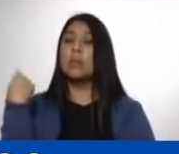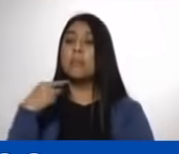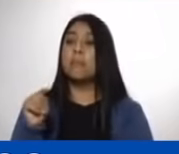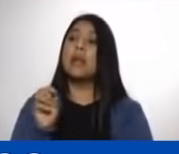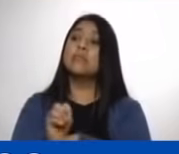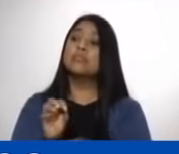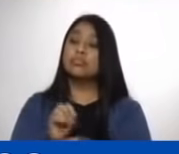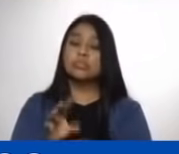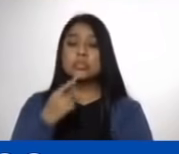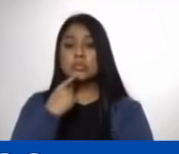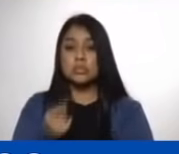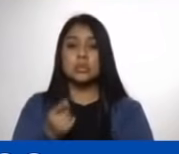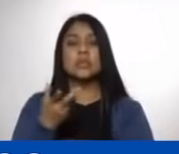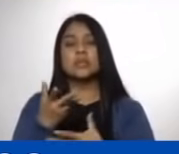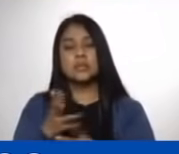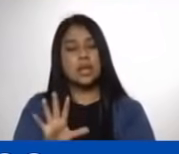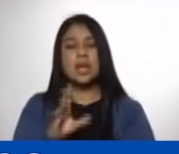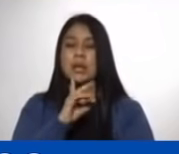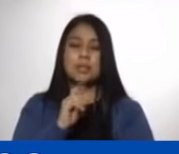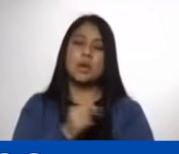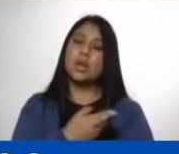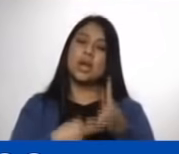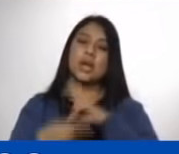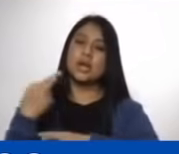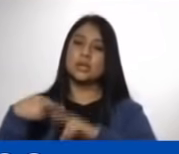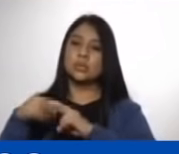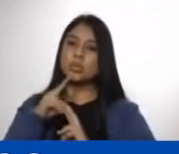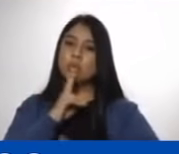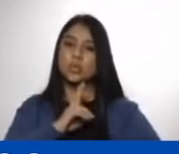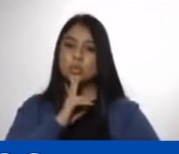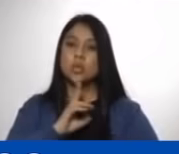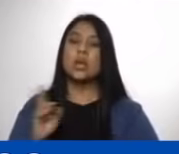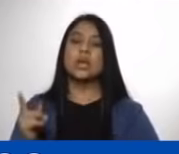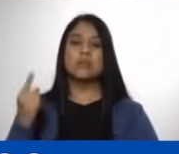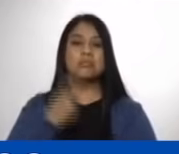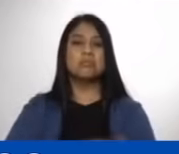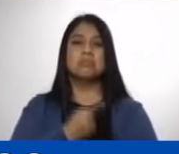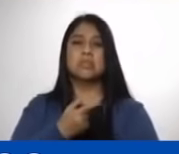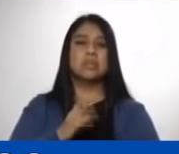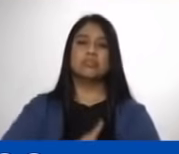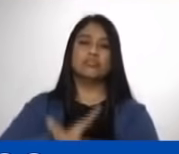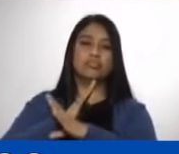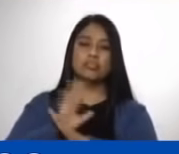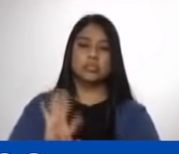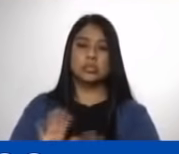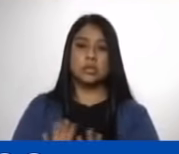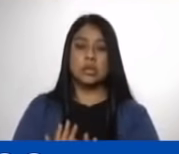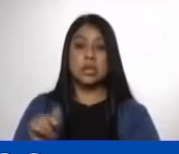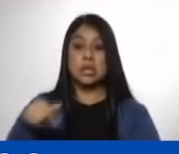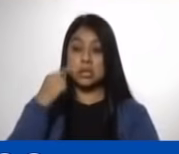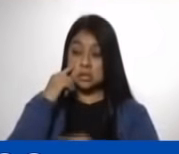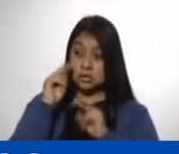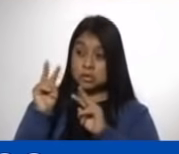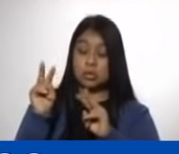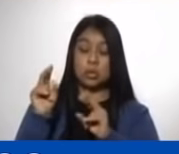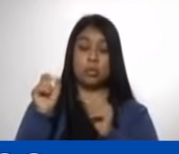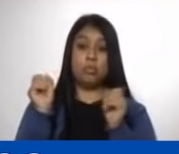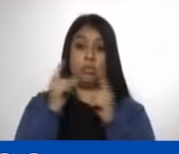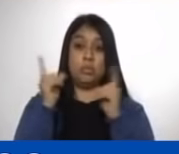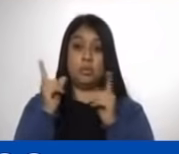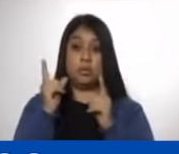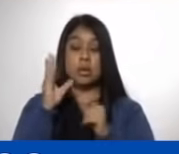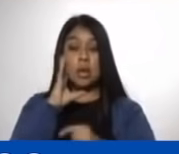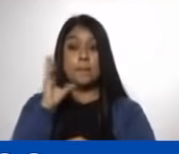la caravana de su egreso de Honduras hacia fronteras guatemaltecas. Nos vimos sorprendidos porque,